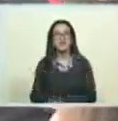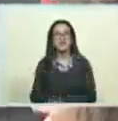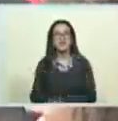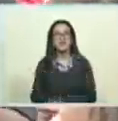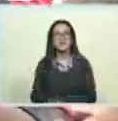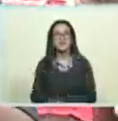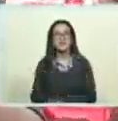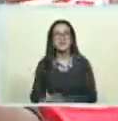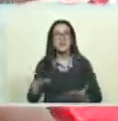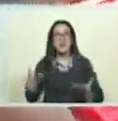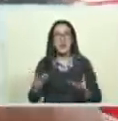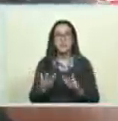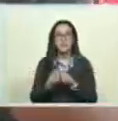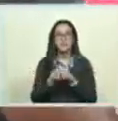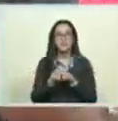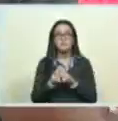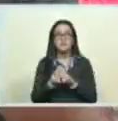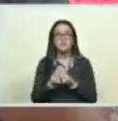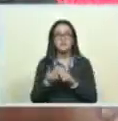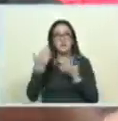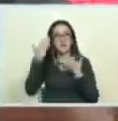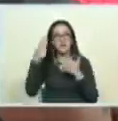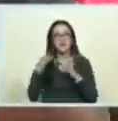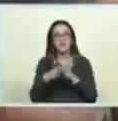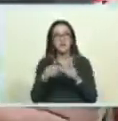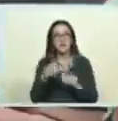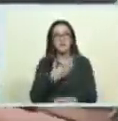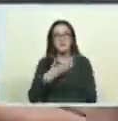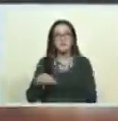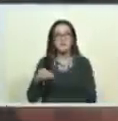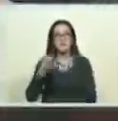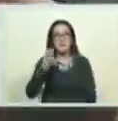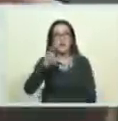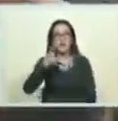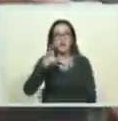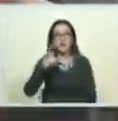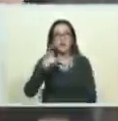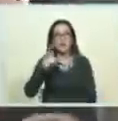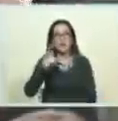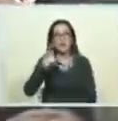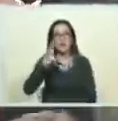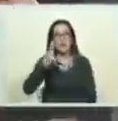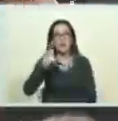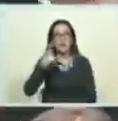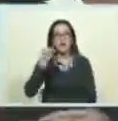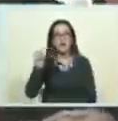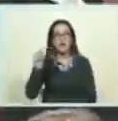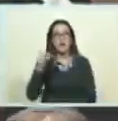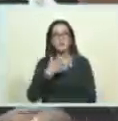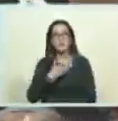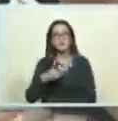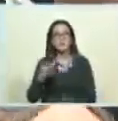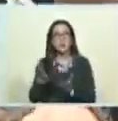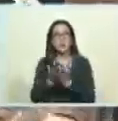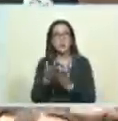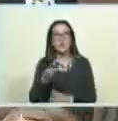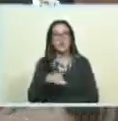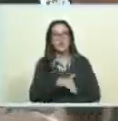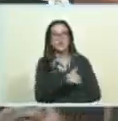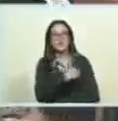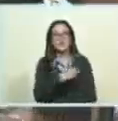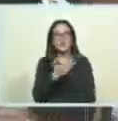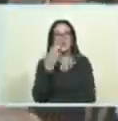Landaeta, presidente del CURCA, la compañera Daniela, que es presidenta del Colegio